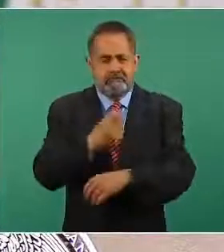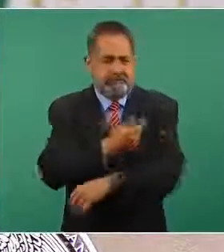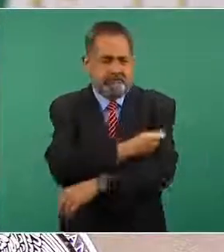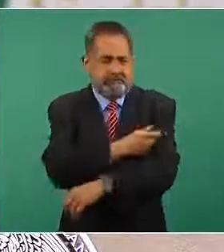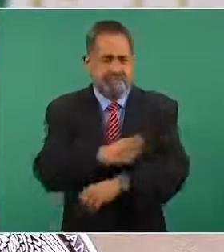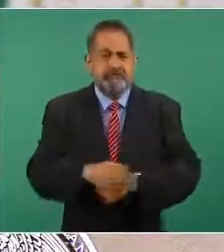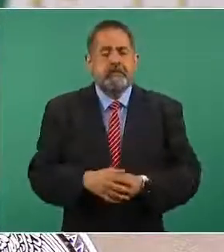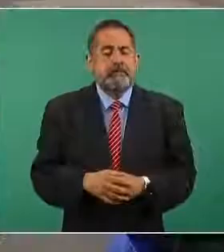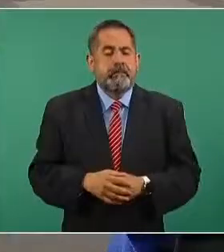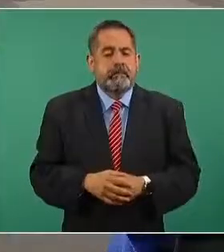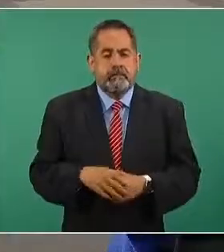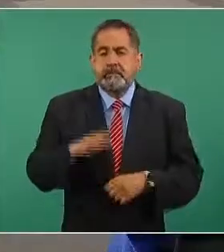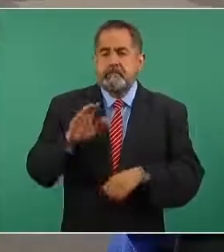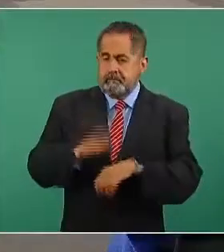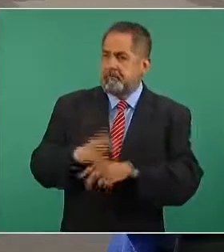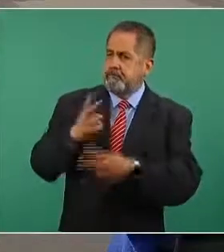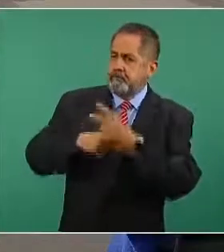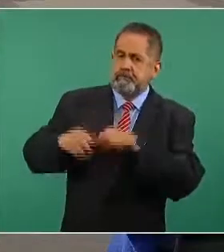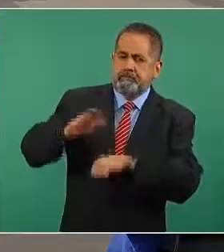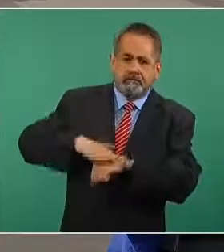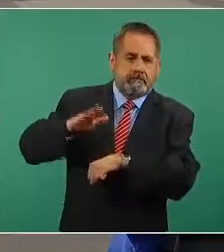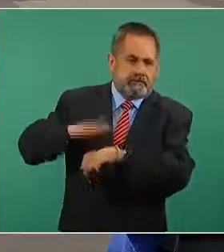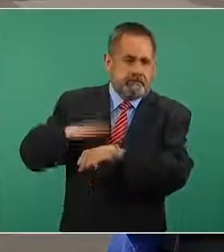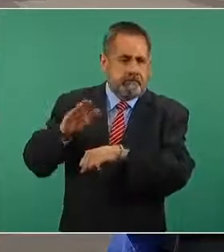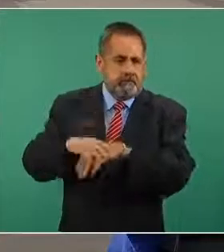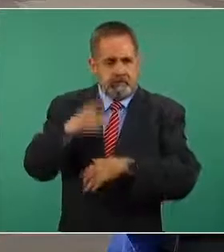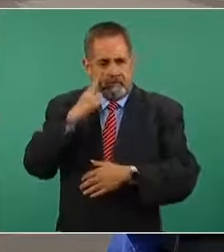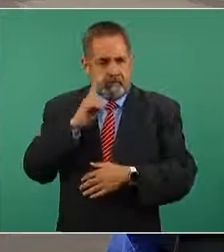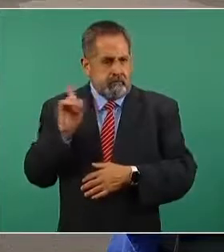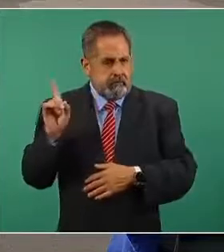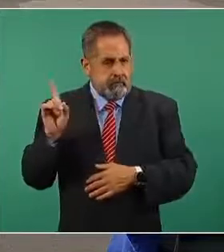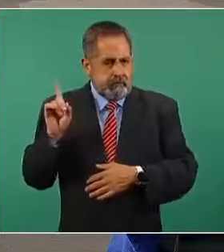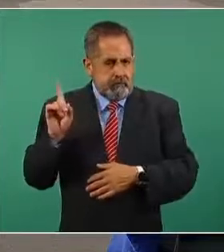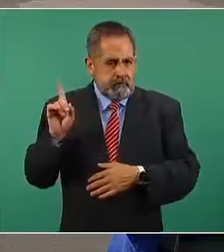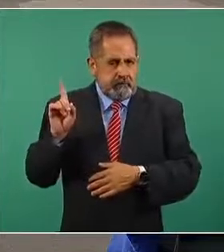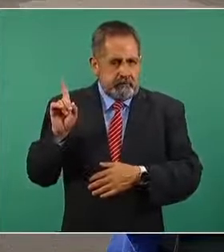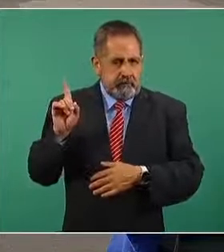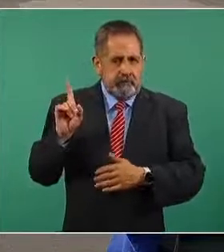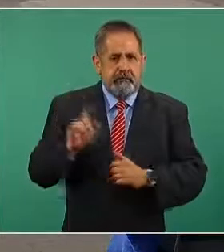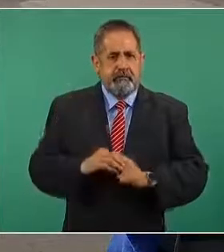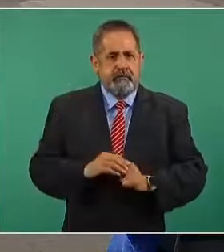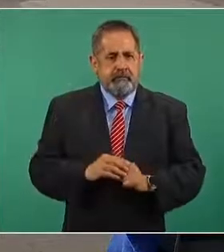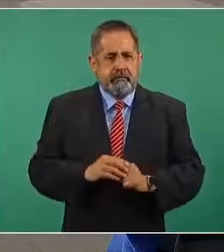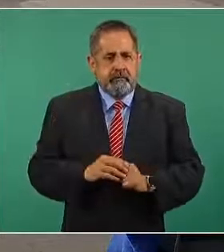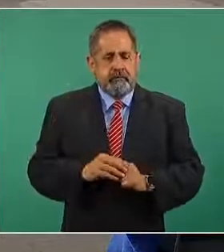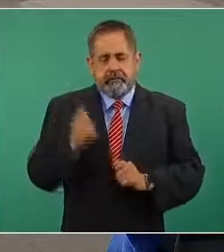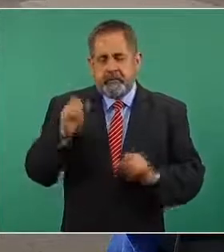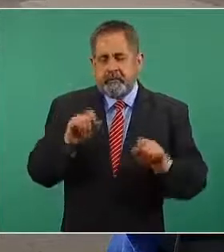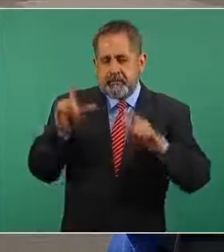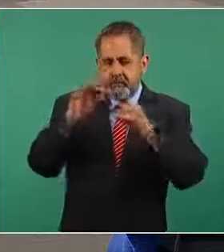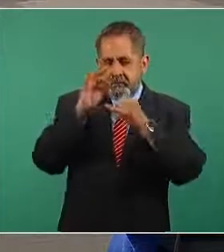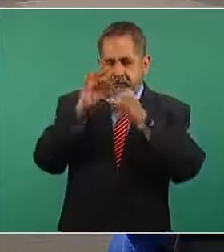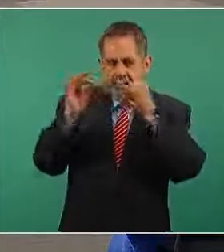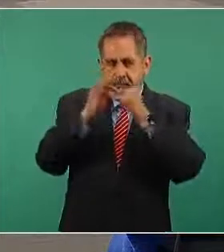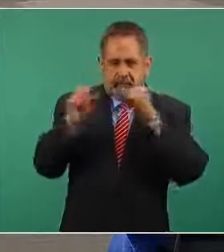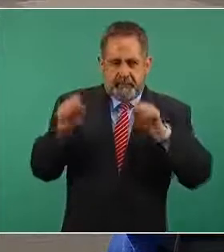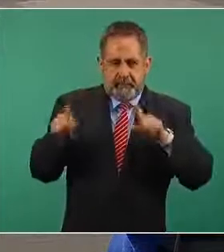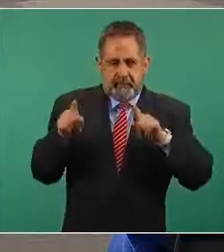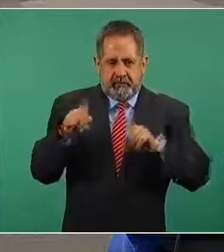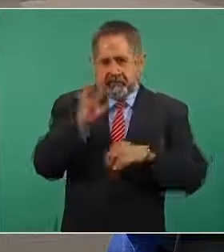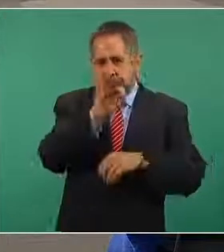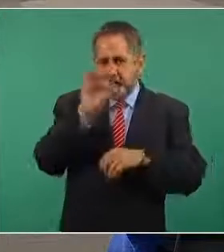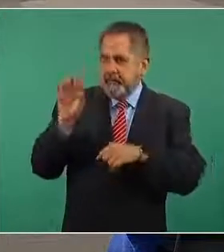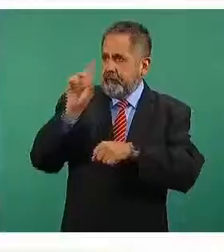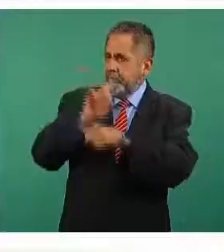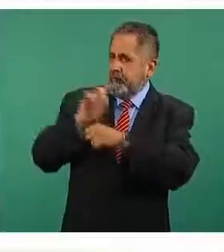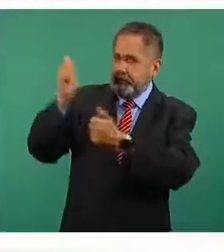luego siguen llegando más, y lo vemos en la siguiente y última imagen, siguen llegando más de acuerdo al calendario de